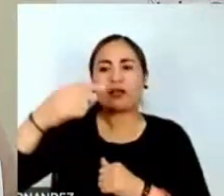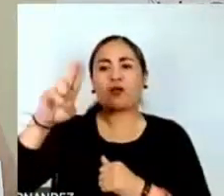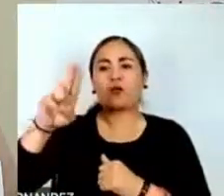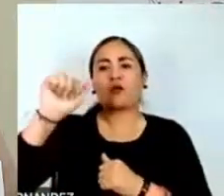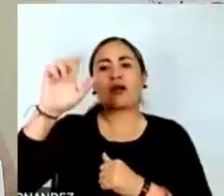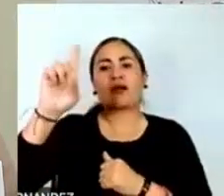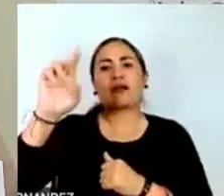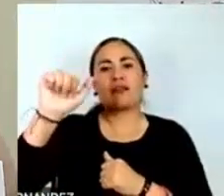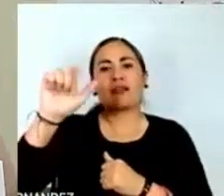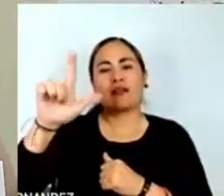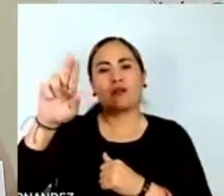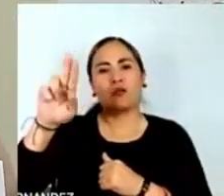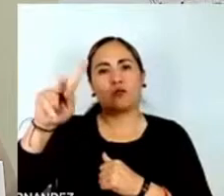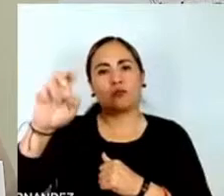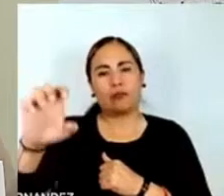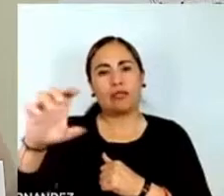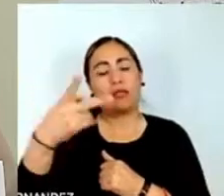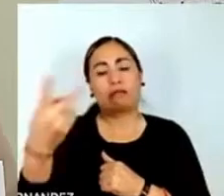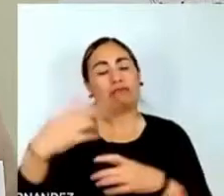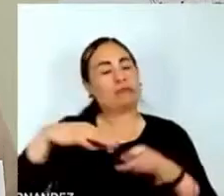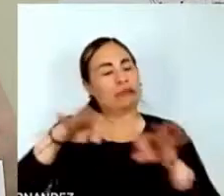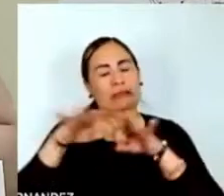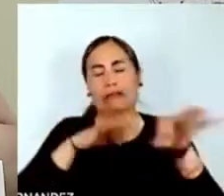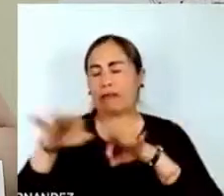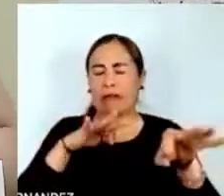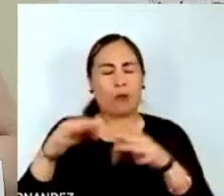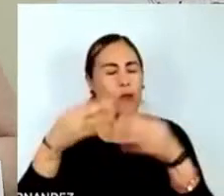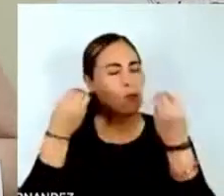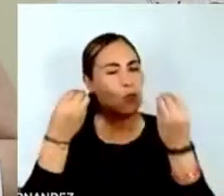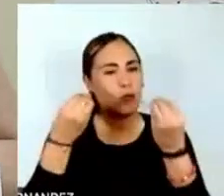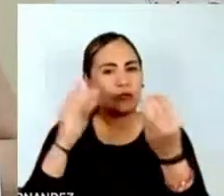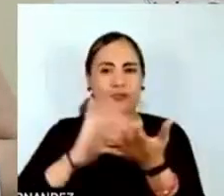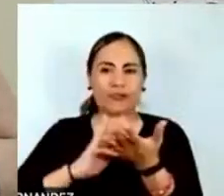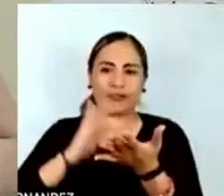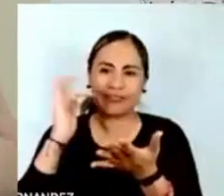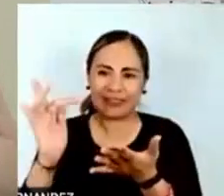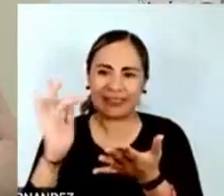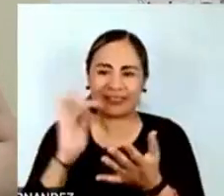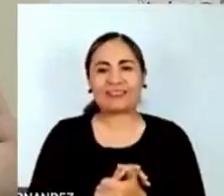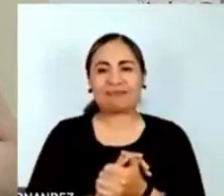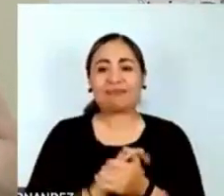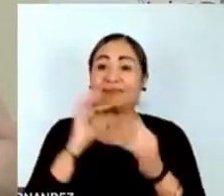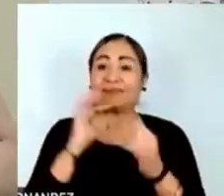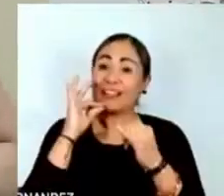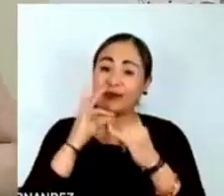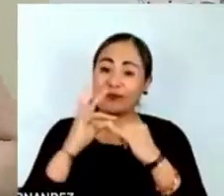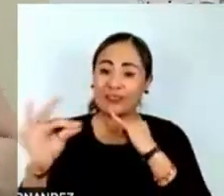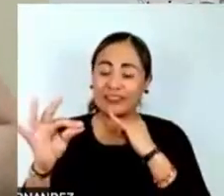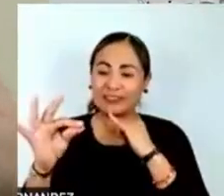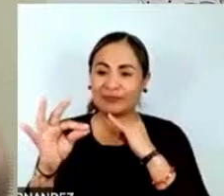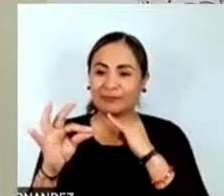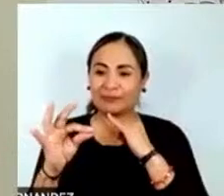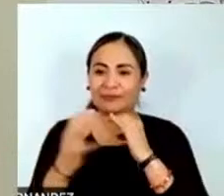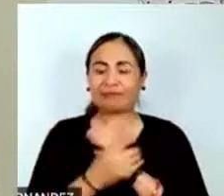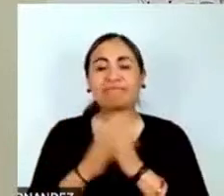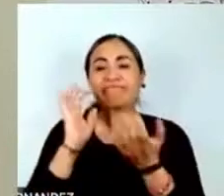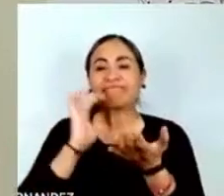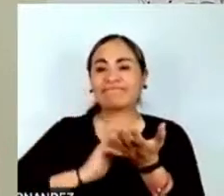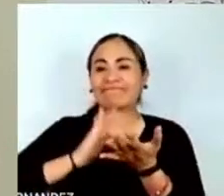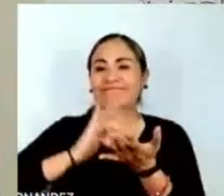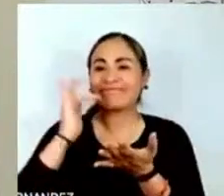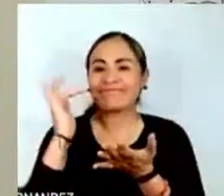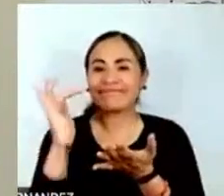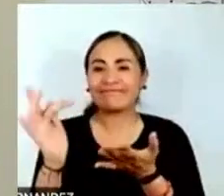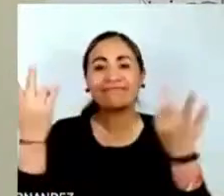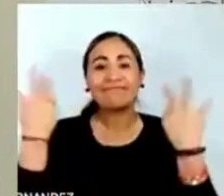han trabajado muchísimo en este proyecto. Y por último, pues no quiero dejar de agradecer a todas las personas que nos han